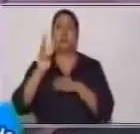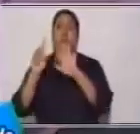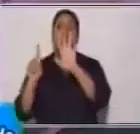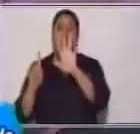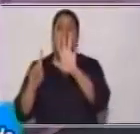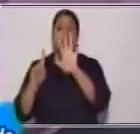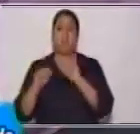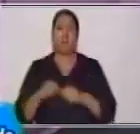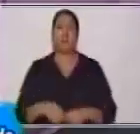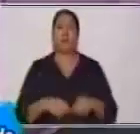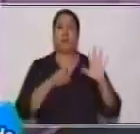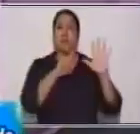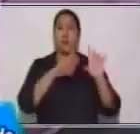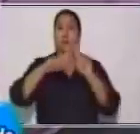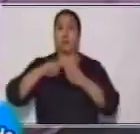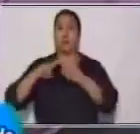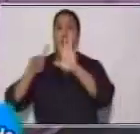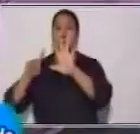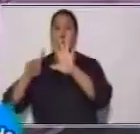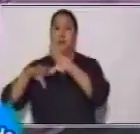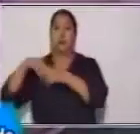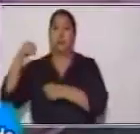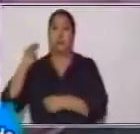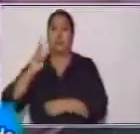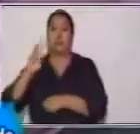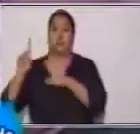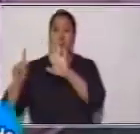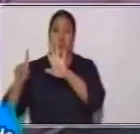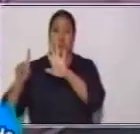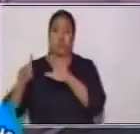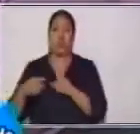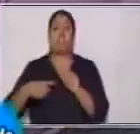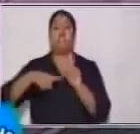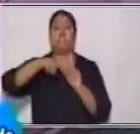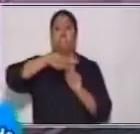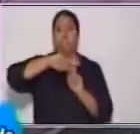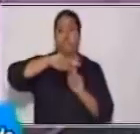36, 6 por 6, 36, más